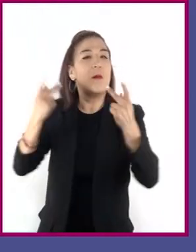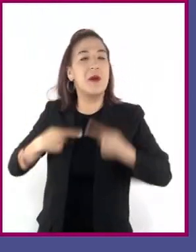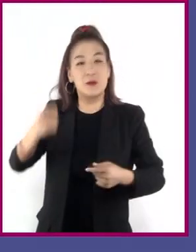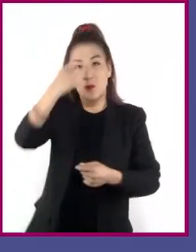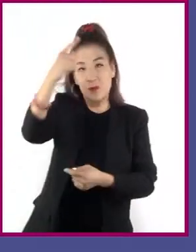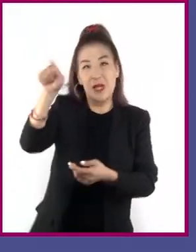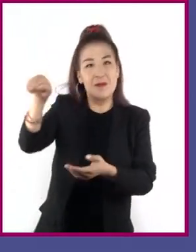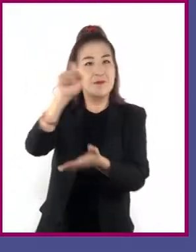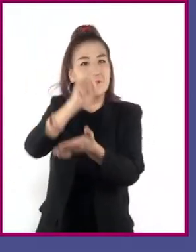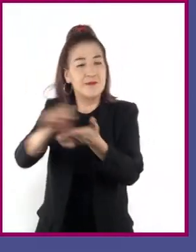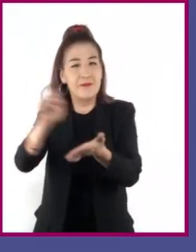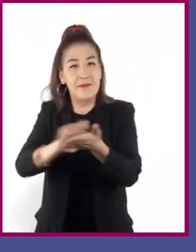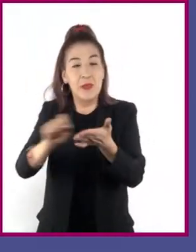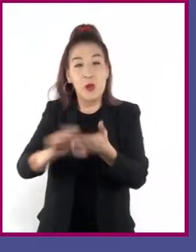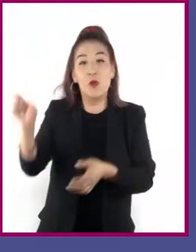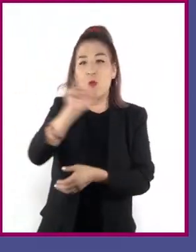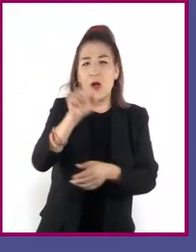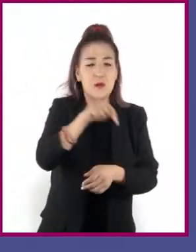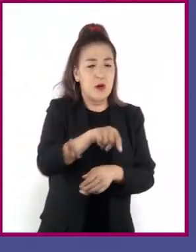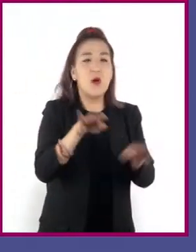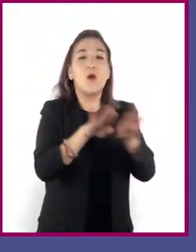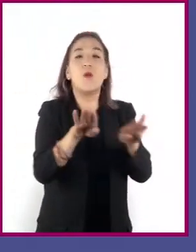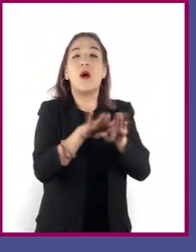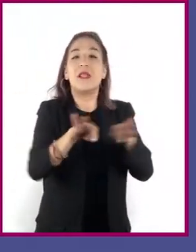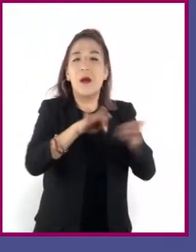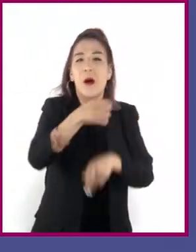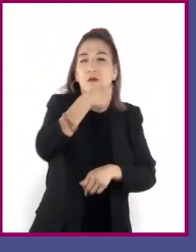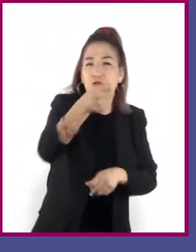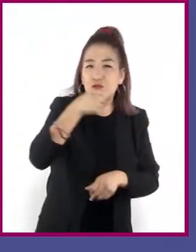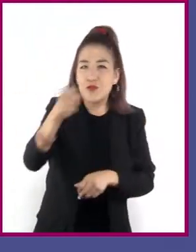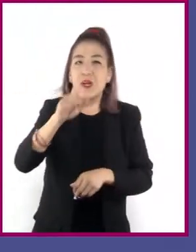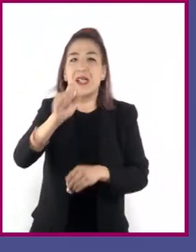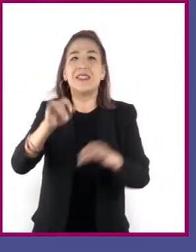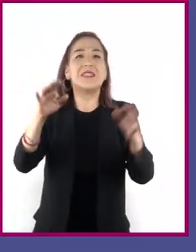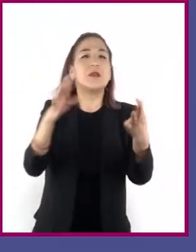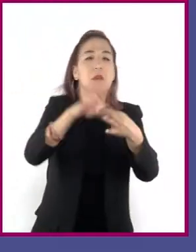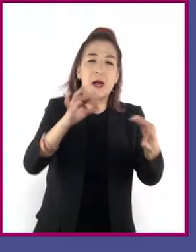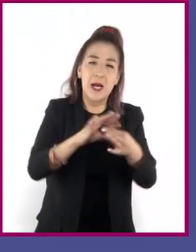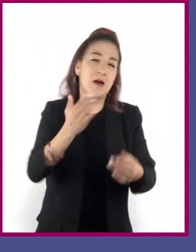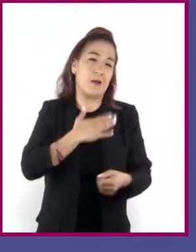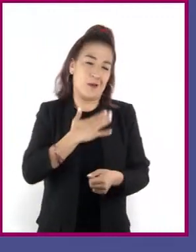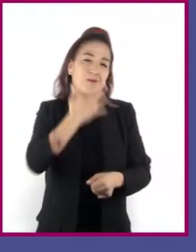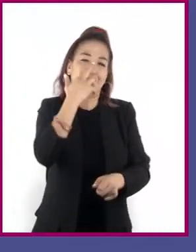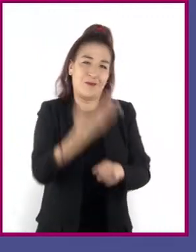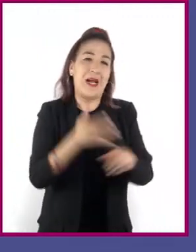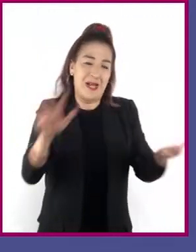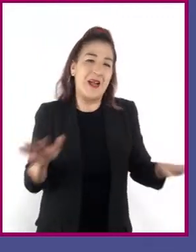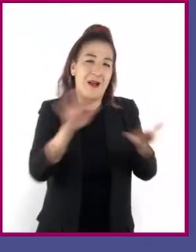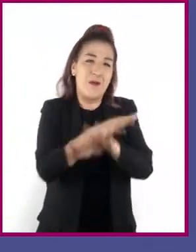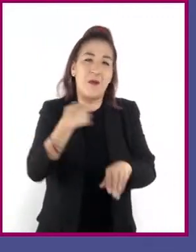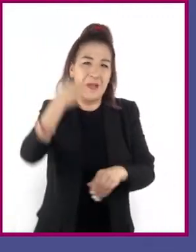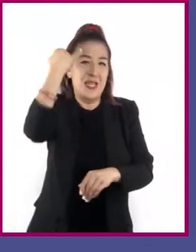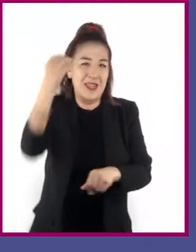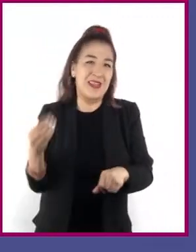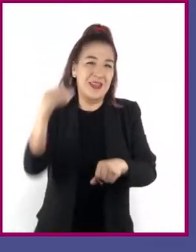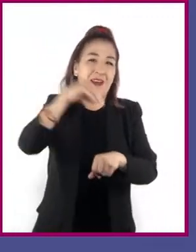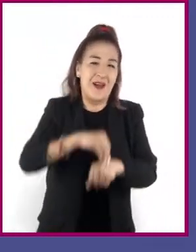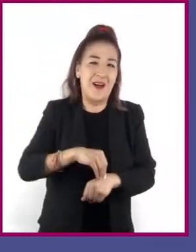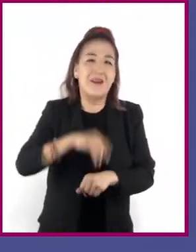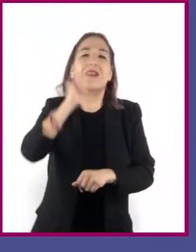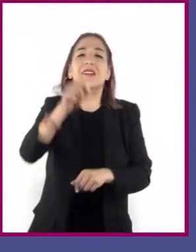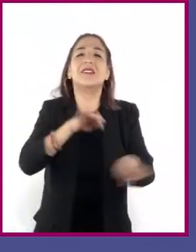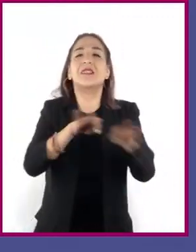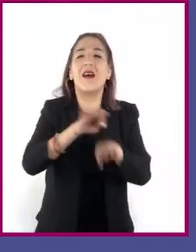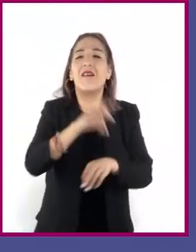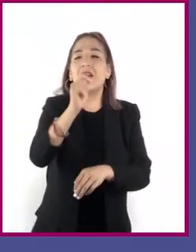en el caso de cuando es un trabajo reporteril pues ya el editor ya se encarga de este meter mano porque al final de cuentas el